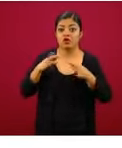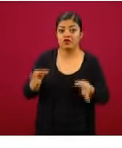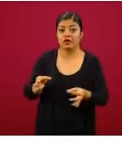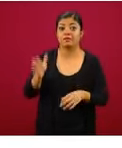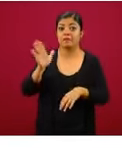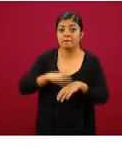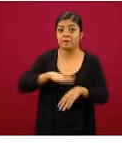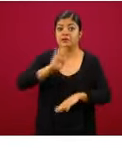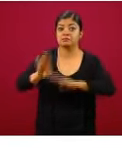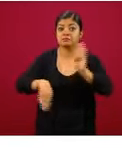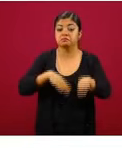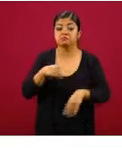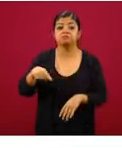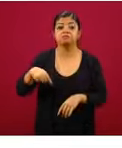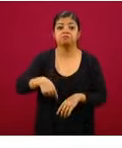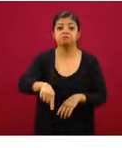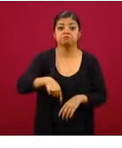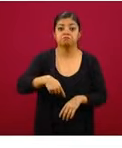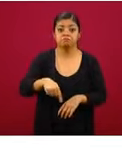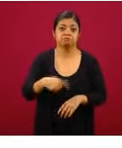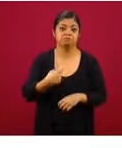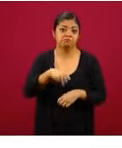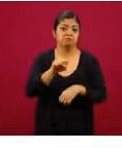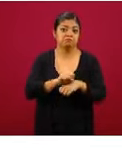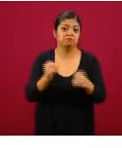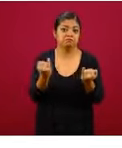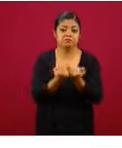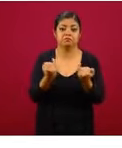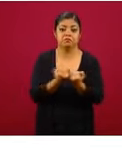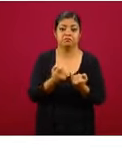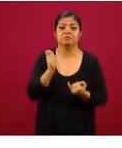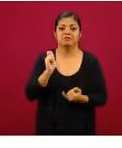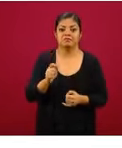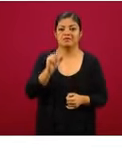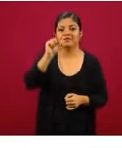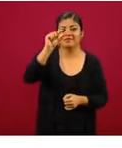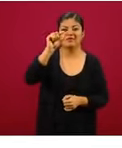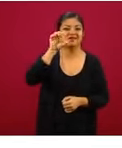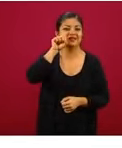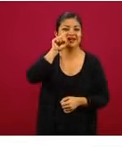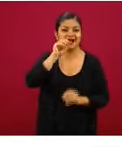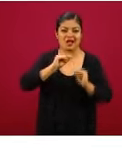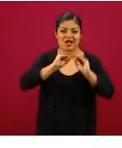más defunciones en cada una de ellas, que es precisamente el segmento